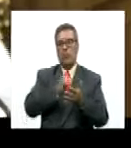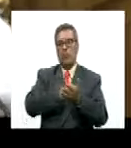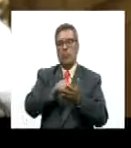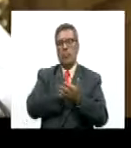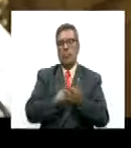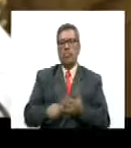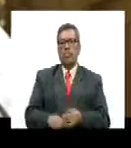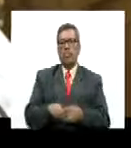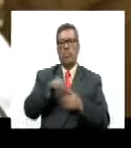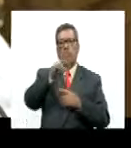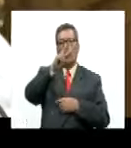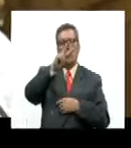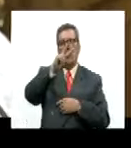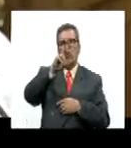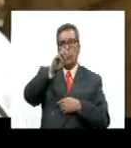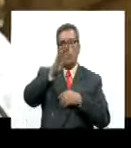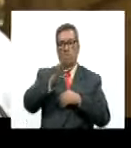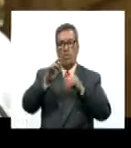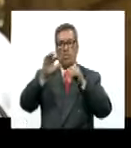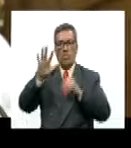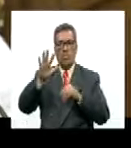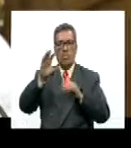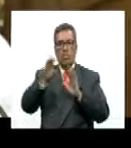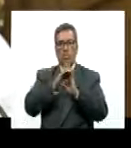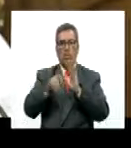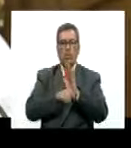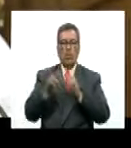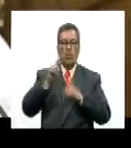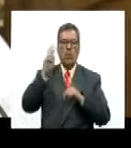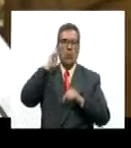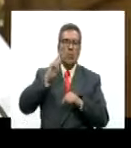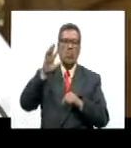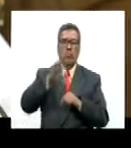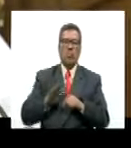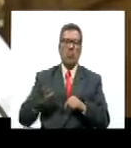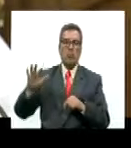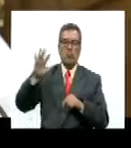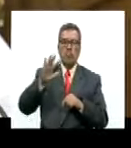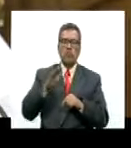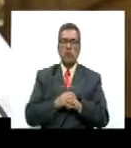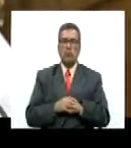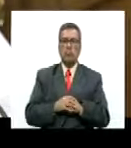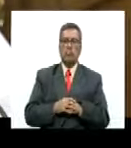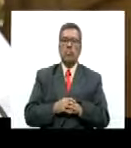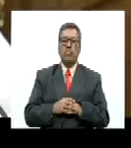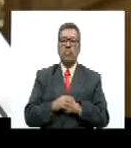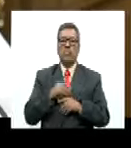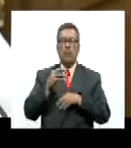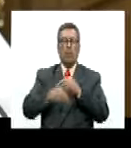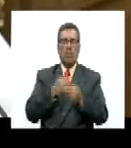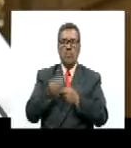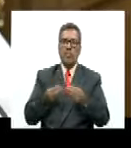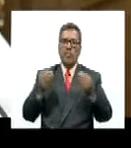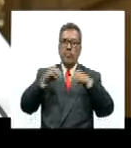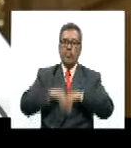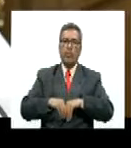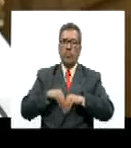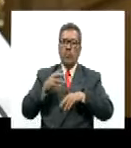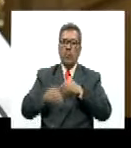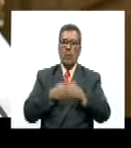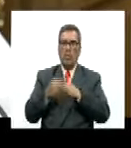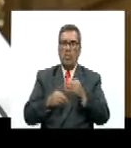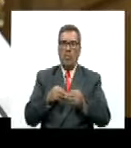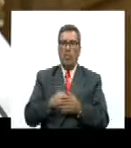en el artículo 245 de la Constitución de la República Bolivariana de Venezuela, en concordancia con lo establecido